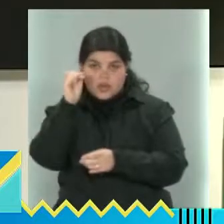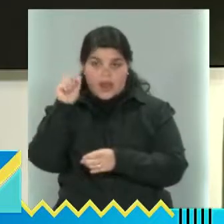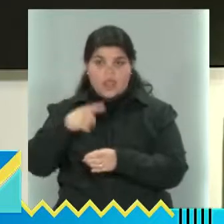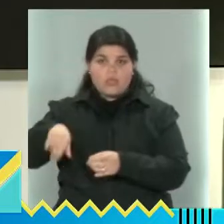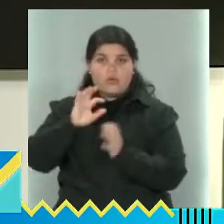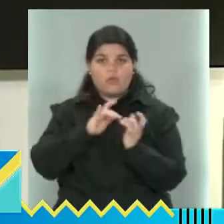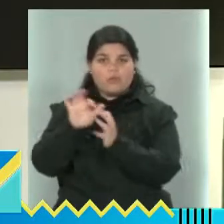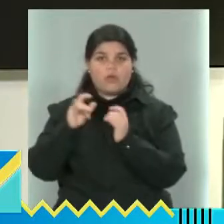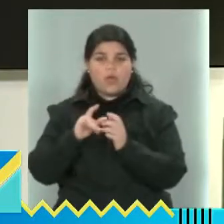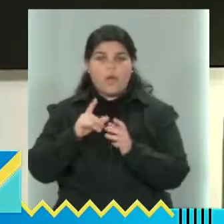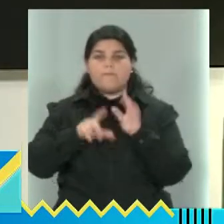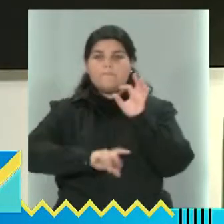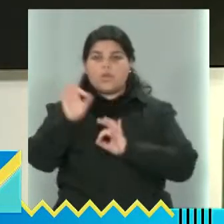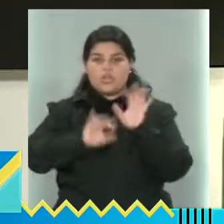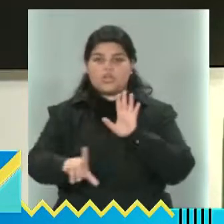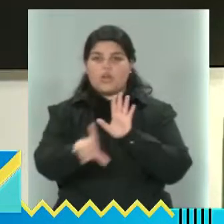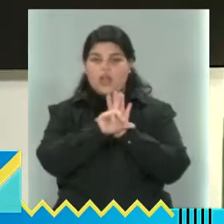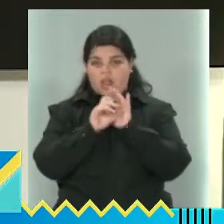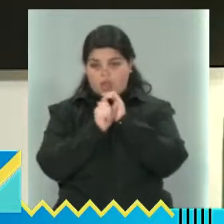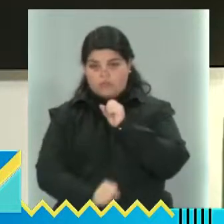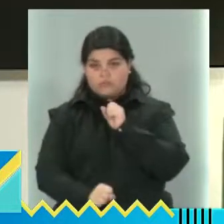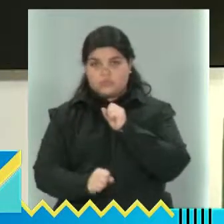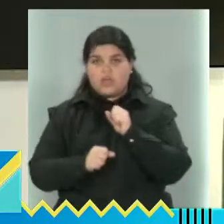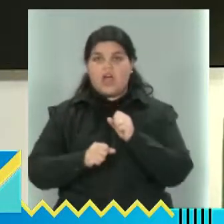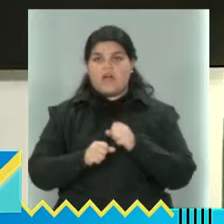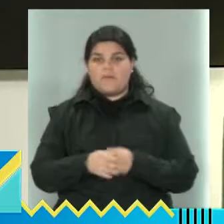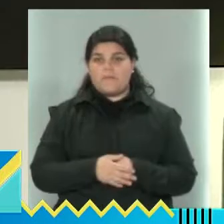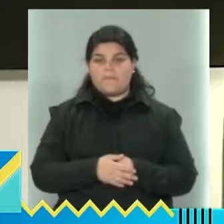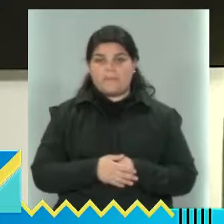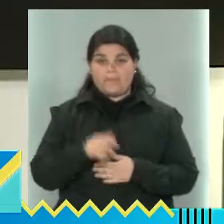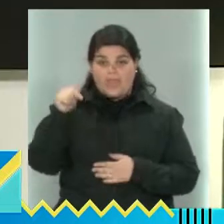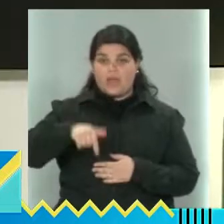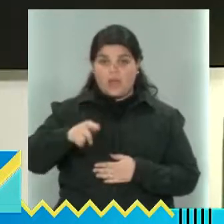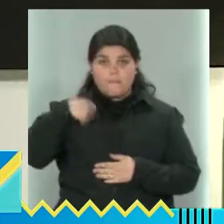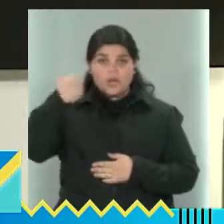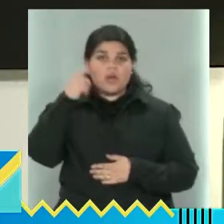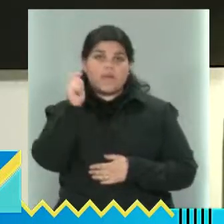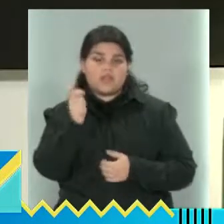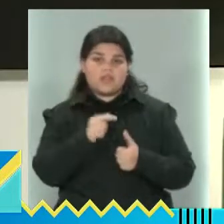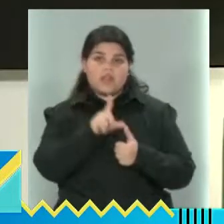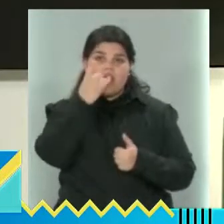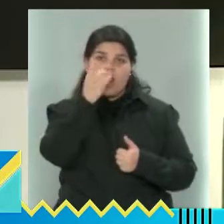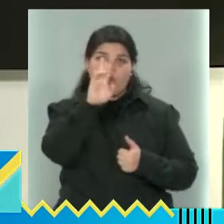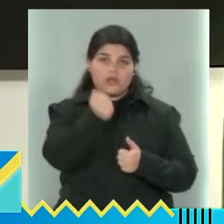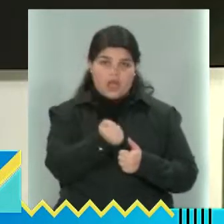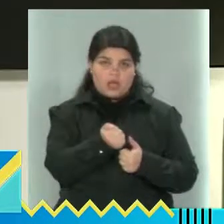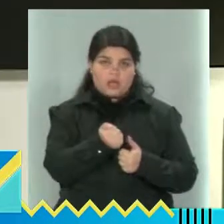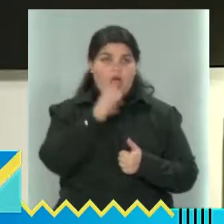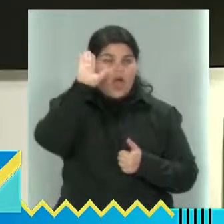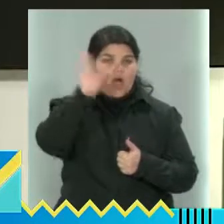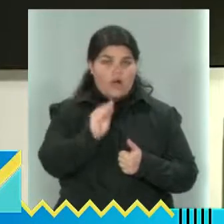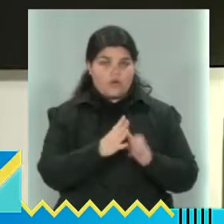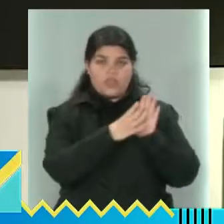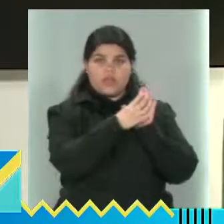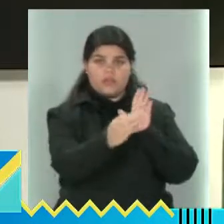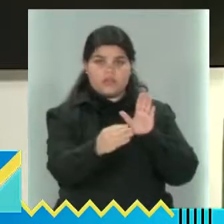justamente el proyecto de interrupción voluntaria del embarazo. Aquí en el programa estaban Laura Chazarreta, abogada y referente